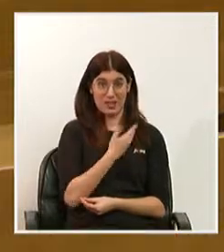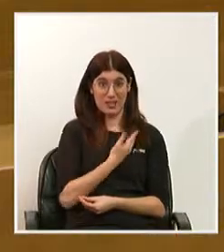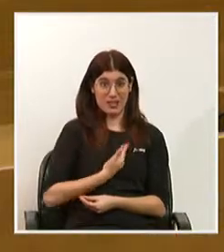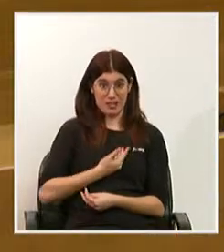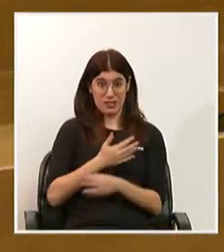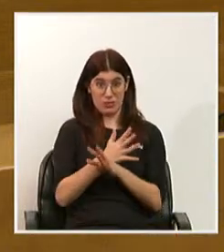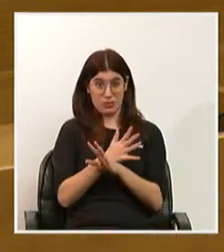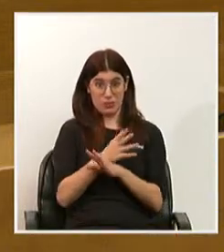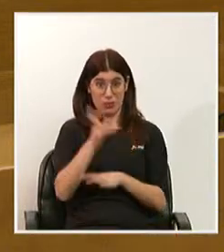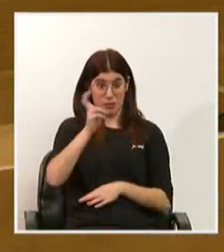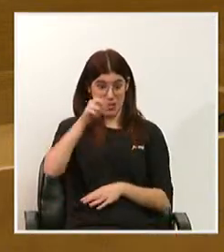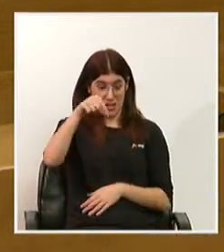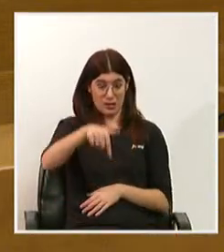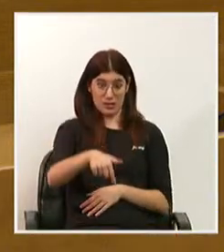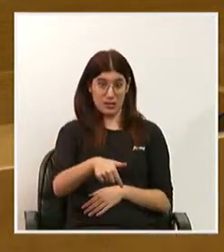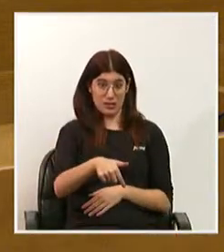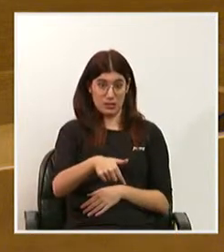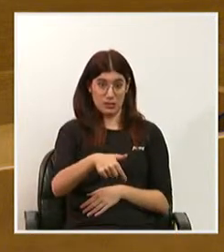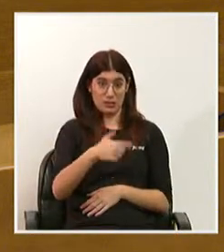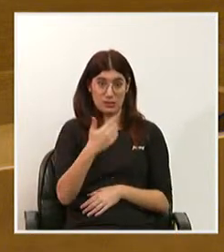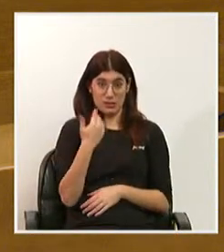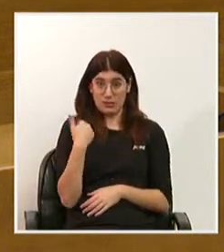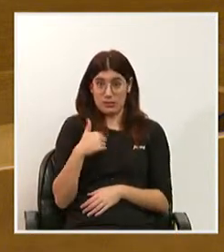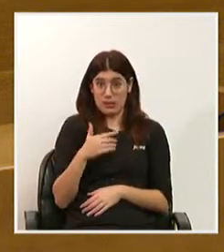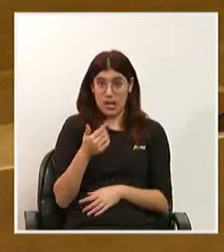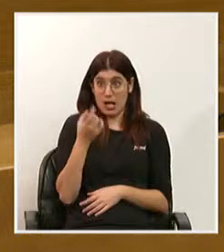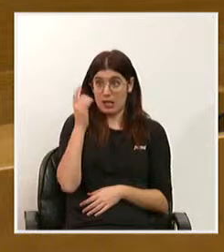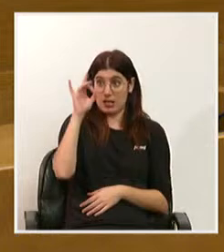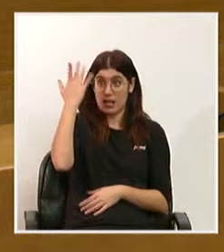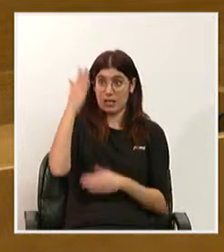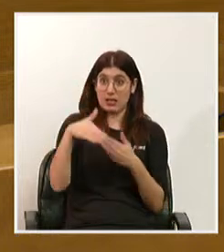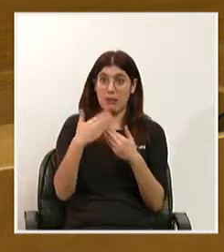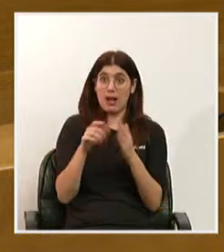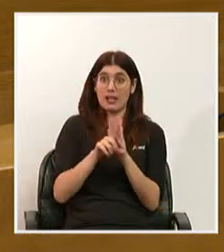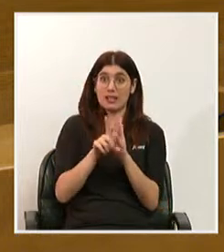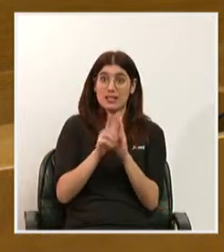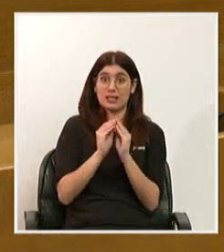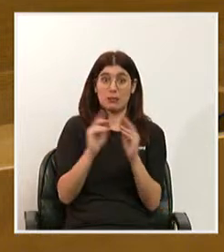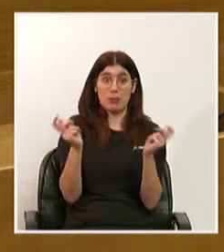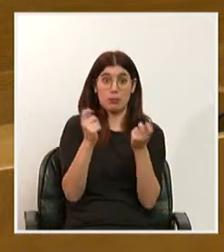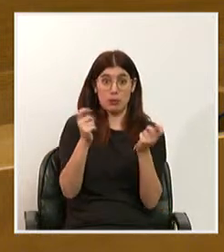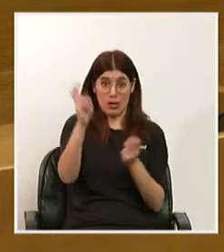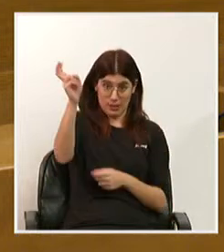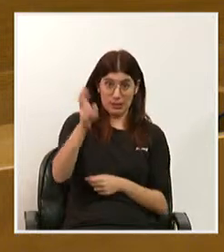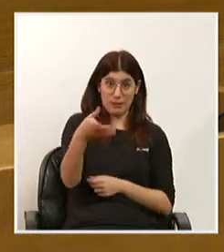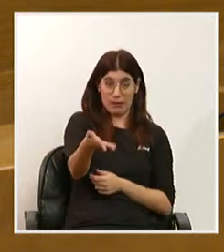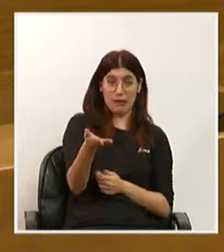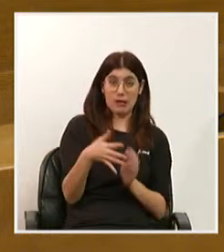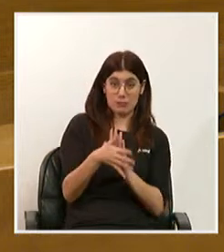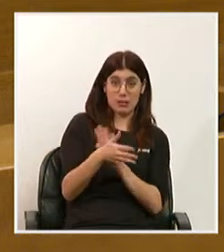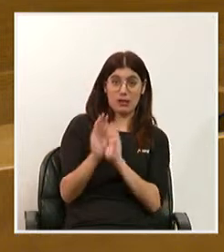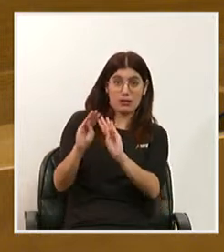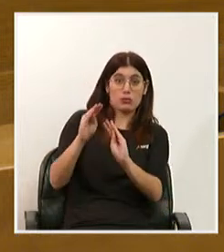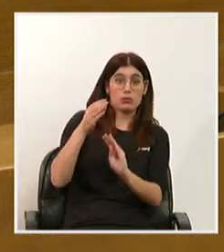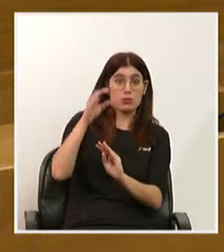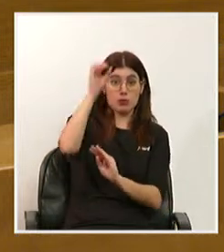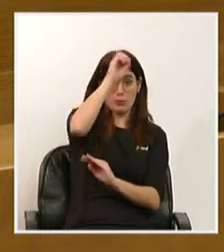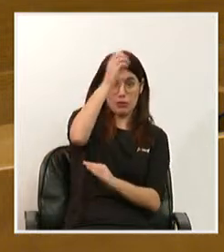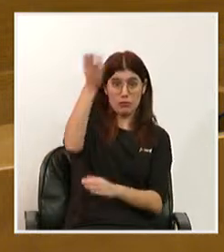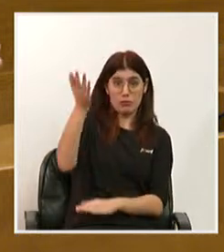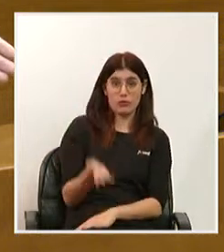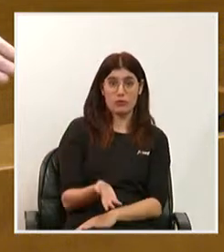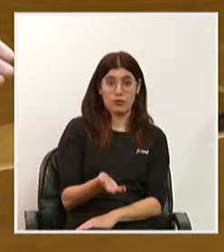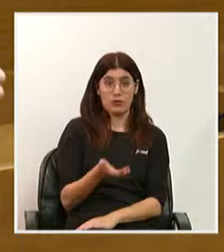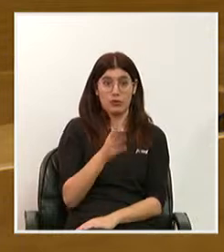a debatir aquí ya le dejamos una iniciativa legislativa de estas popular y que venga a explicarnos cuál es su su su planteamiento